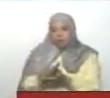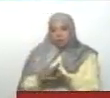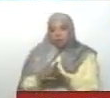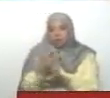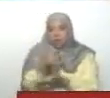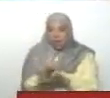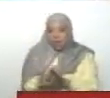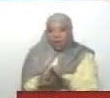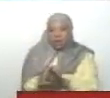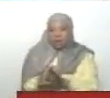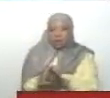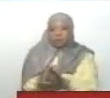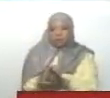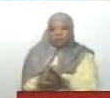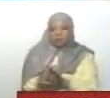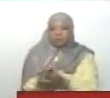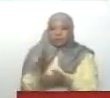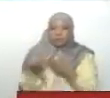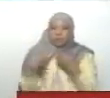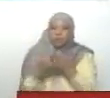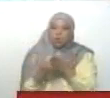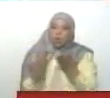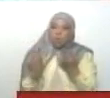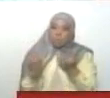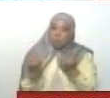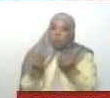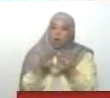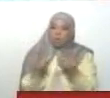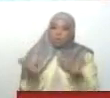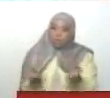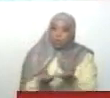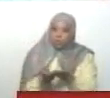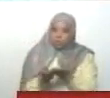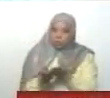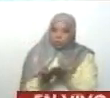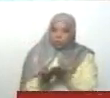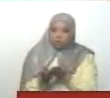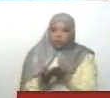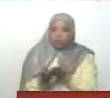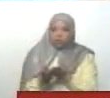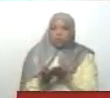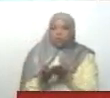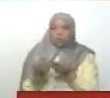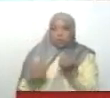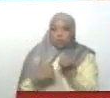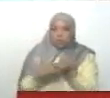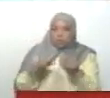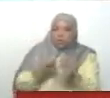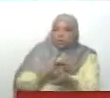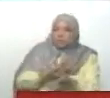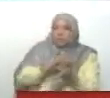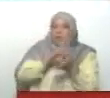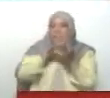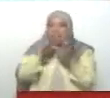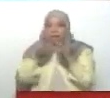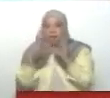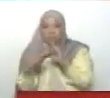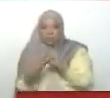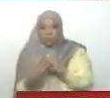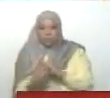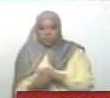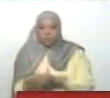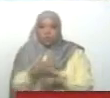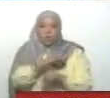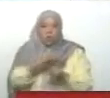por aquí le llega mucha cosa del mundo. Y se ha dado una transculturización